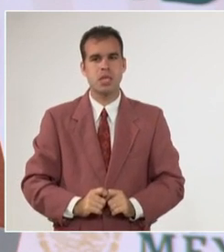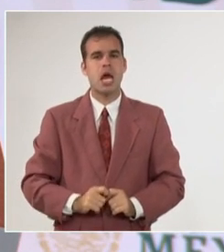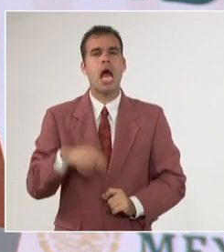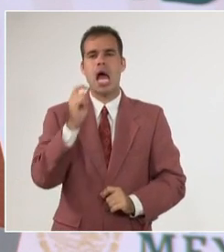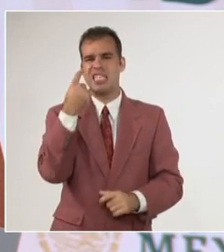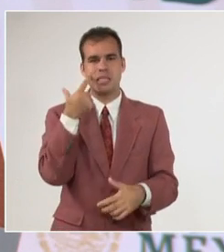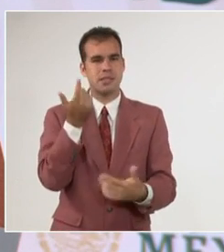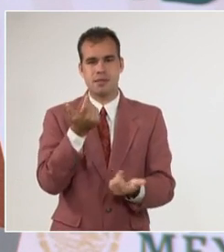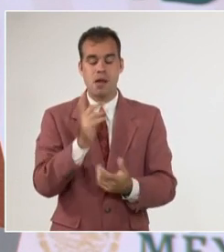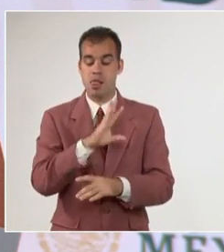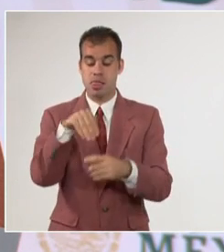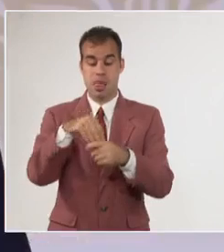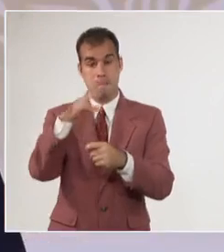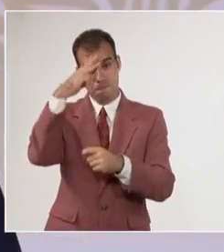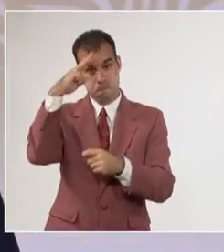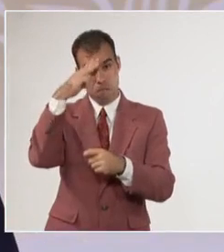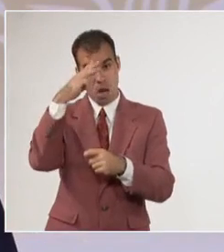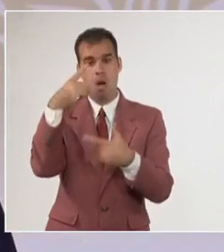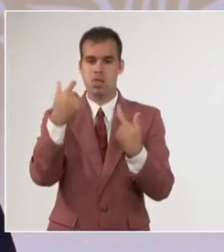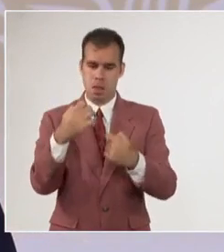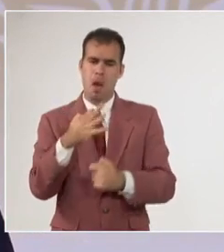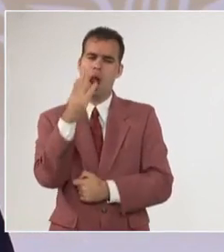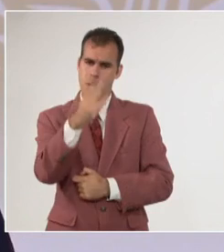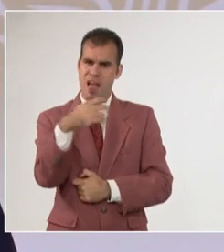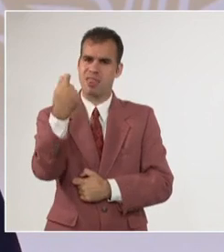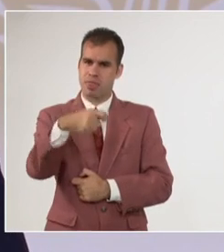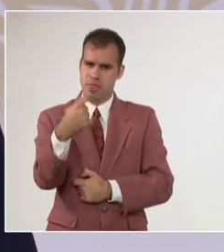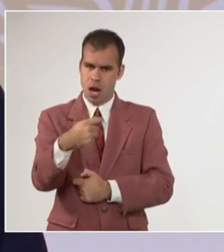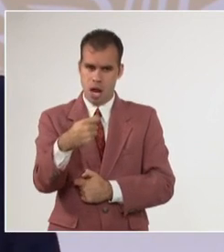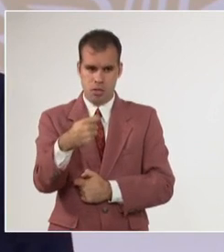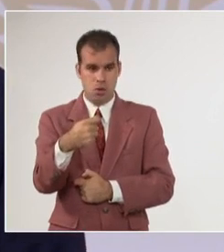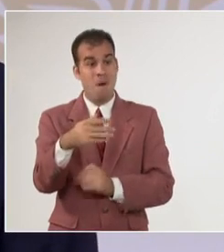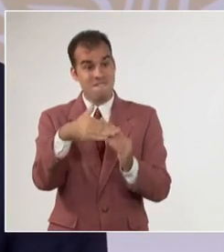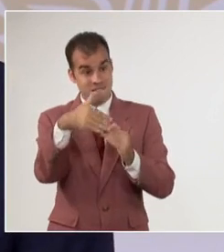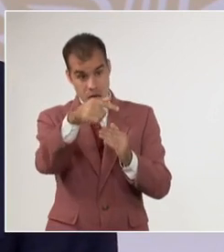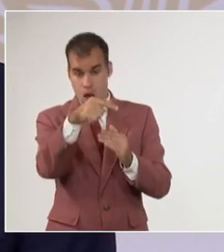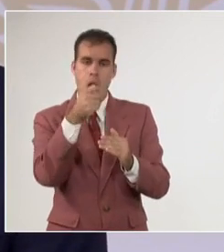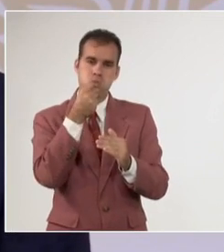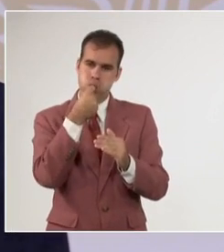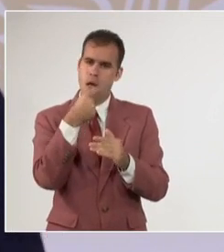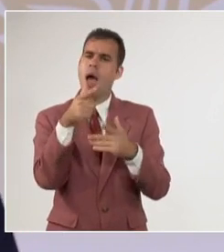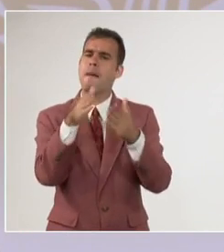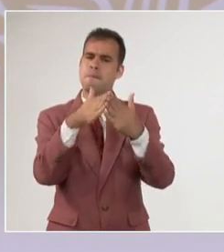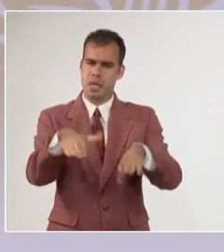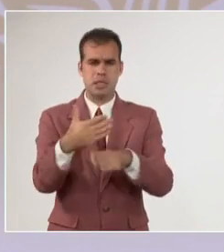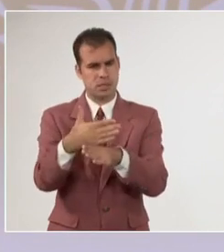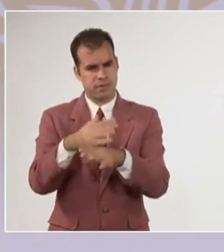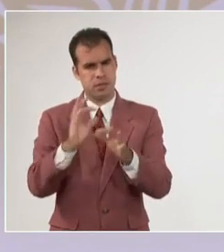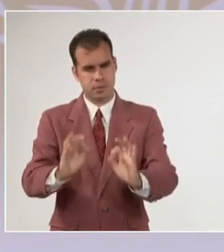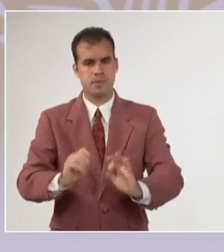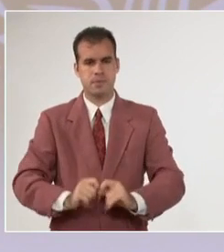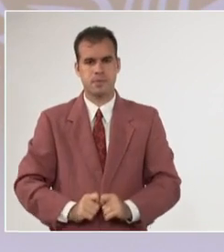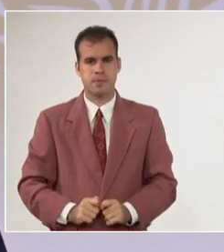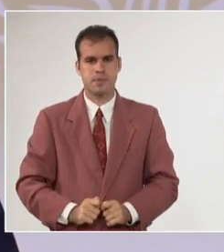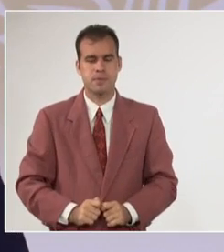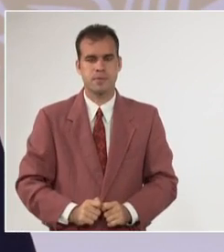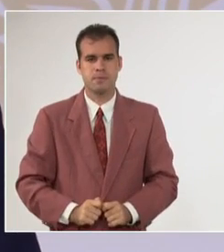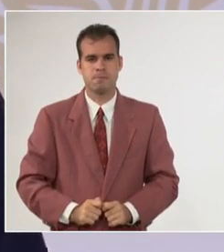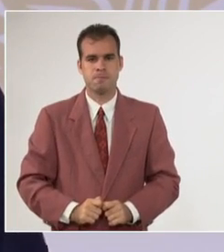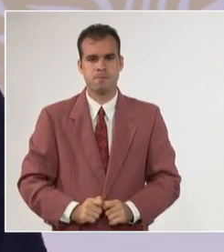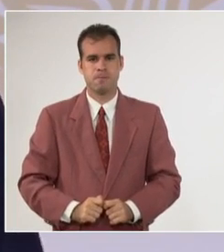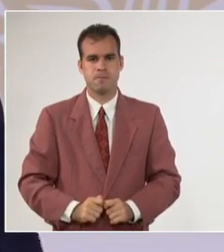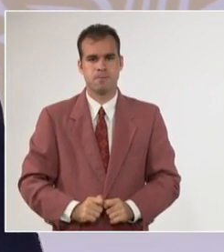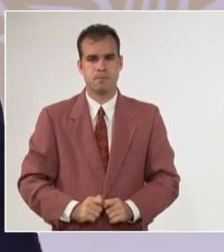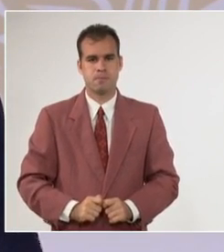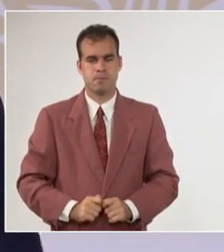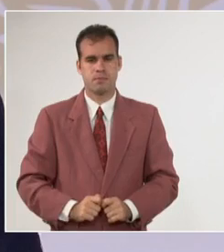muy mexicano: el respeto al derecho ajeno es la paz. Hay un mérito indiscutible en quienes han dedicado vida